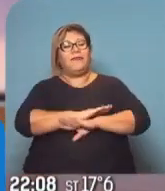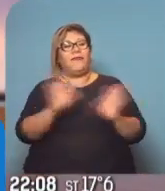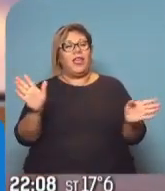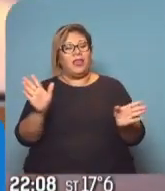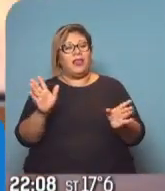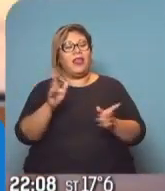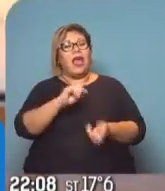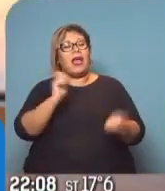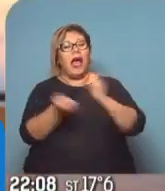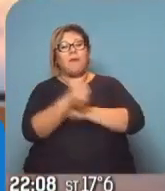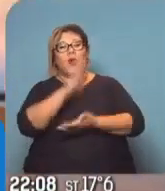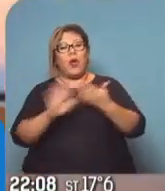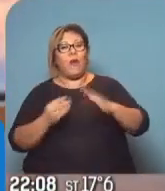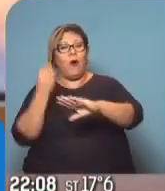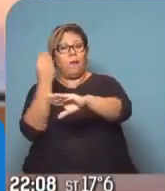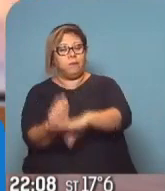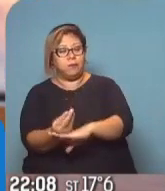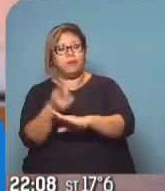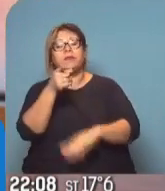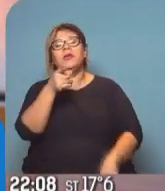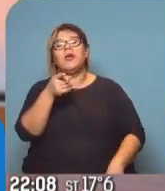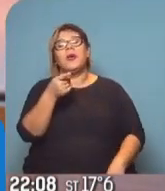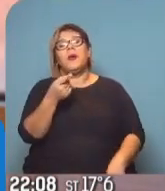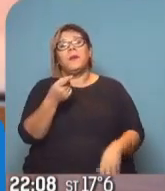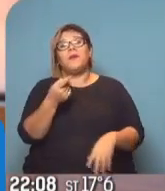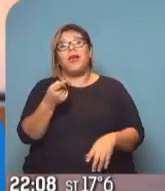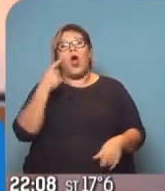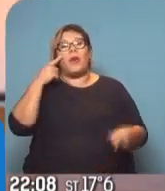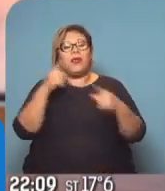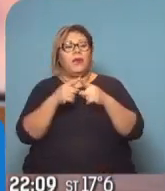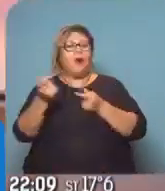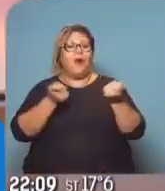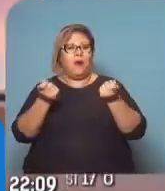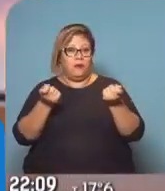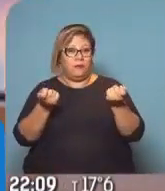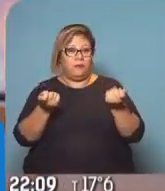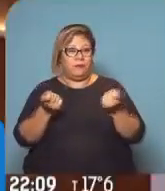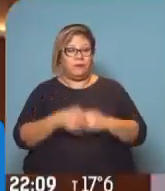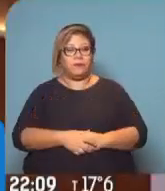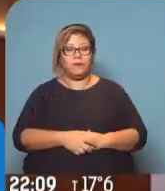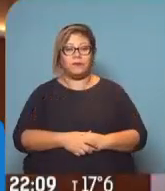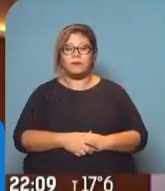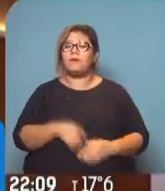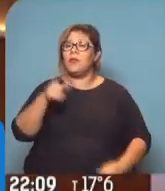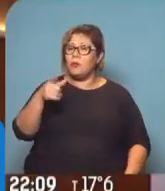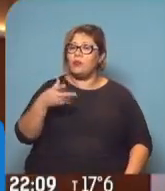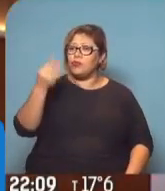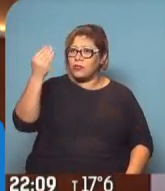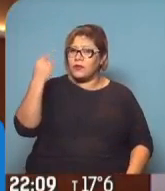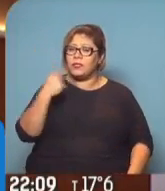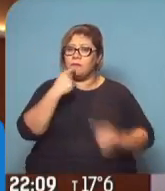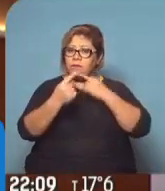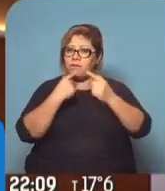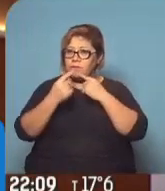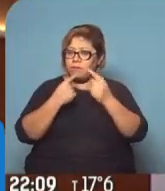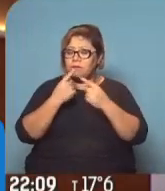retórica antiimperialista que había caracterizado la política exterior de Rafael Correa. Estuviste varias veces con Assange, Sí. fuiste de los